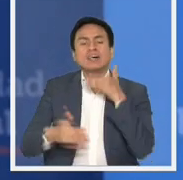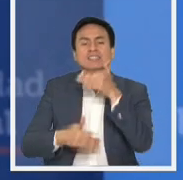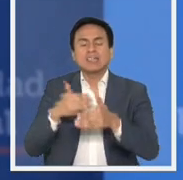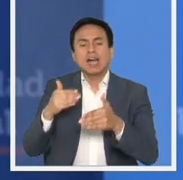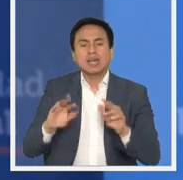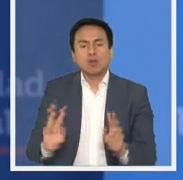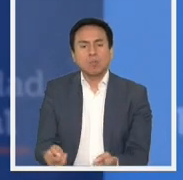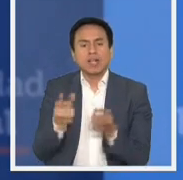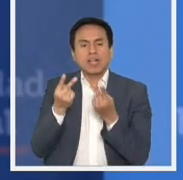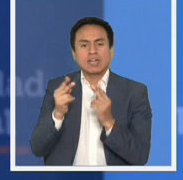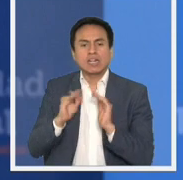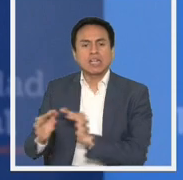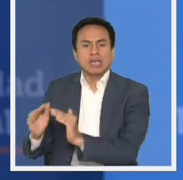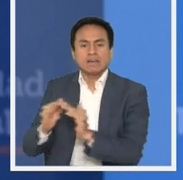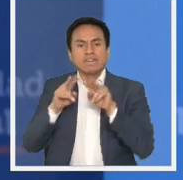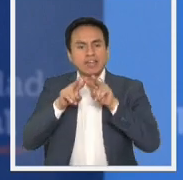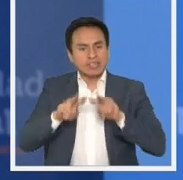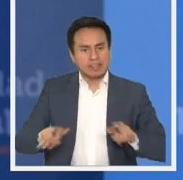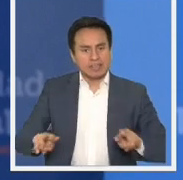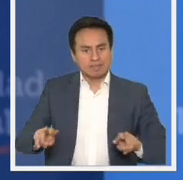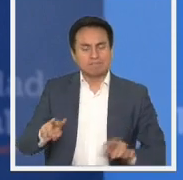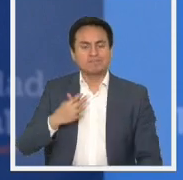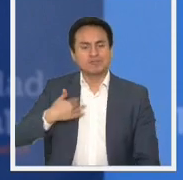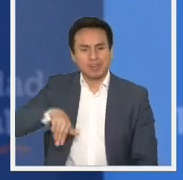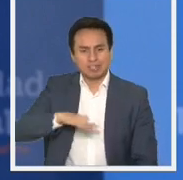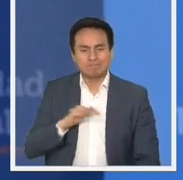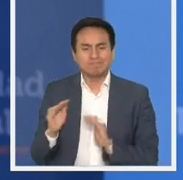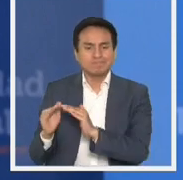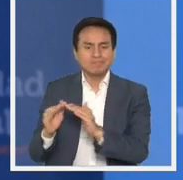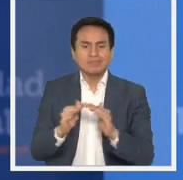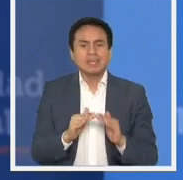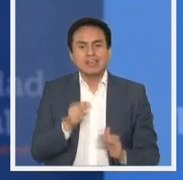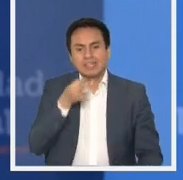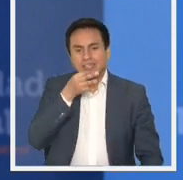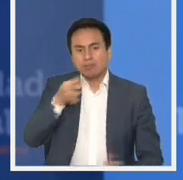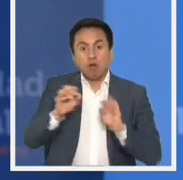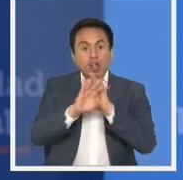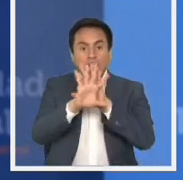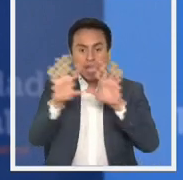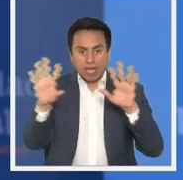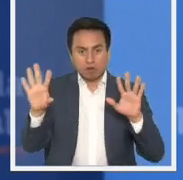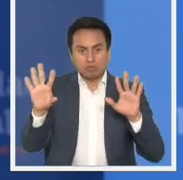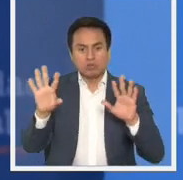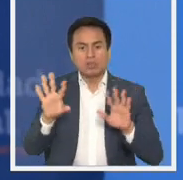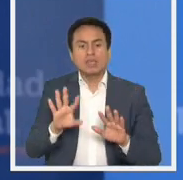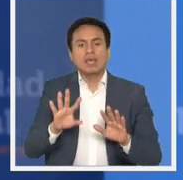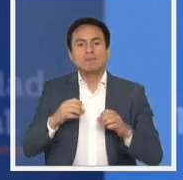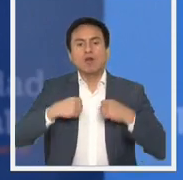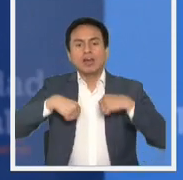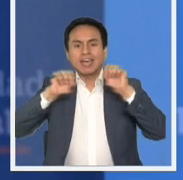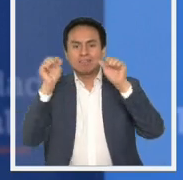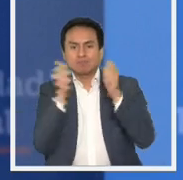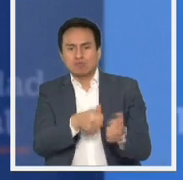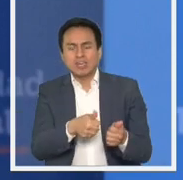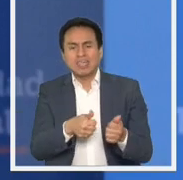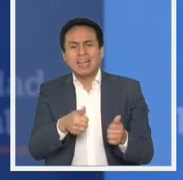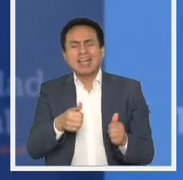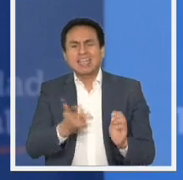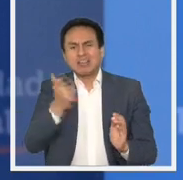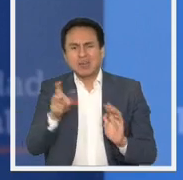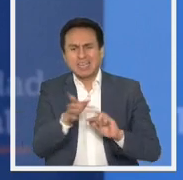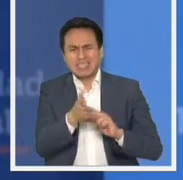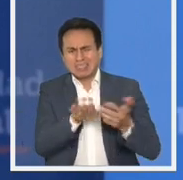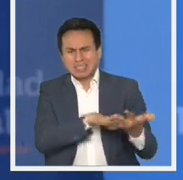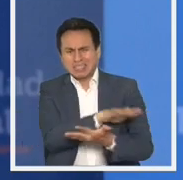la tranquilidad de nuestros barrios quiero decirlo le vamos a ganar la lucha